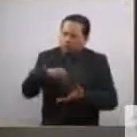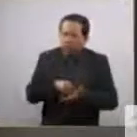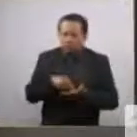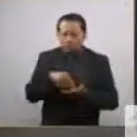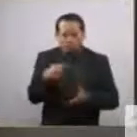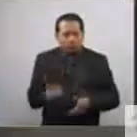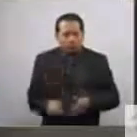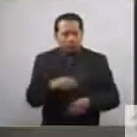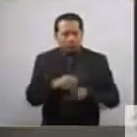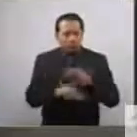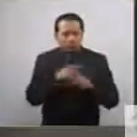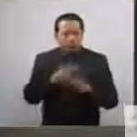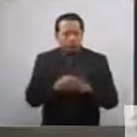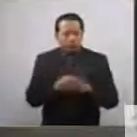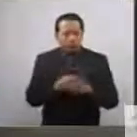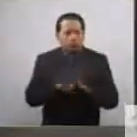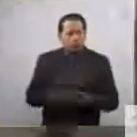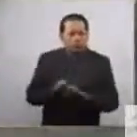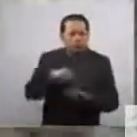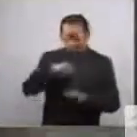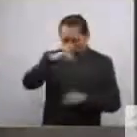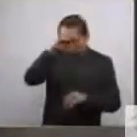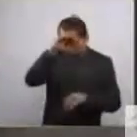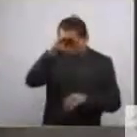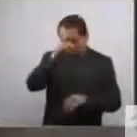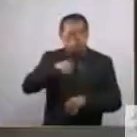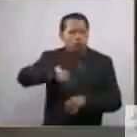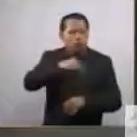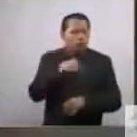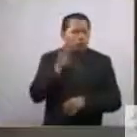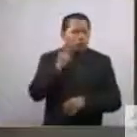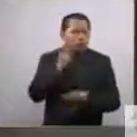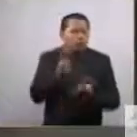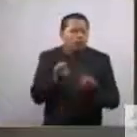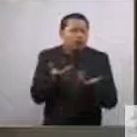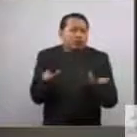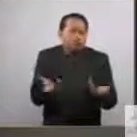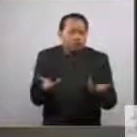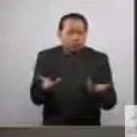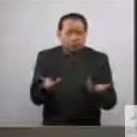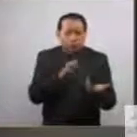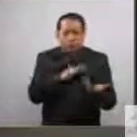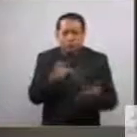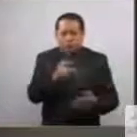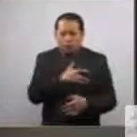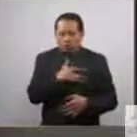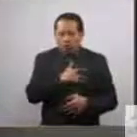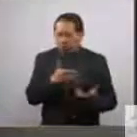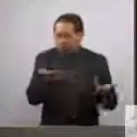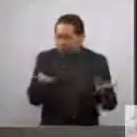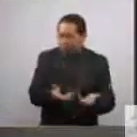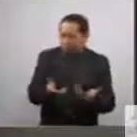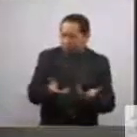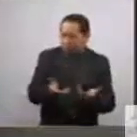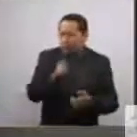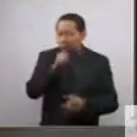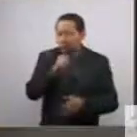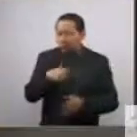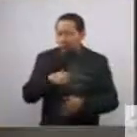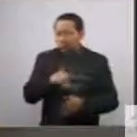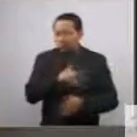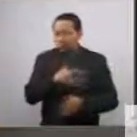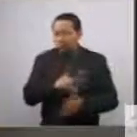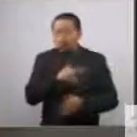pregunto, ¿cómo actuamos nosotros legisladores? ¿Verdaderamente actuamos de corazón? Considero